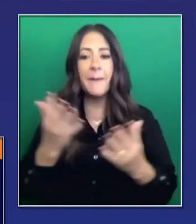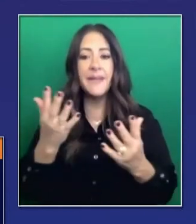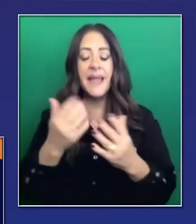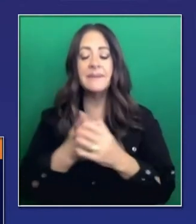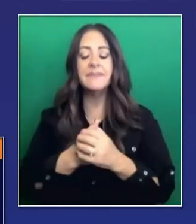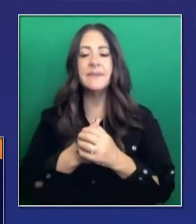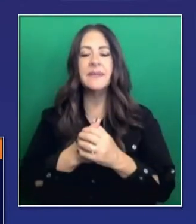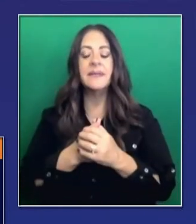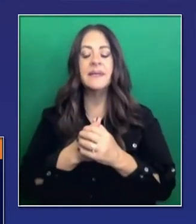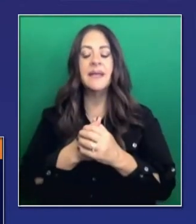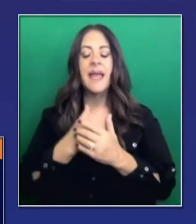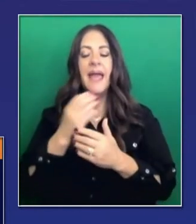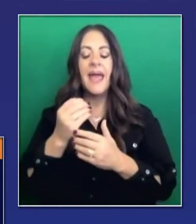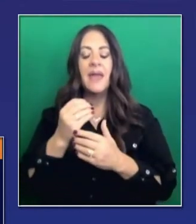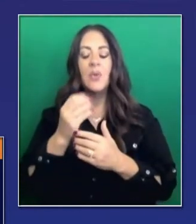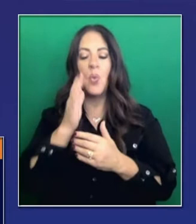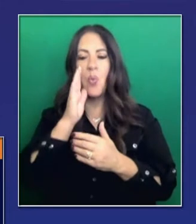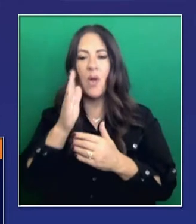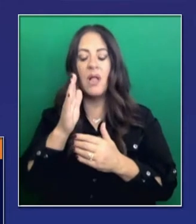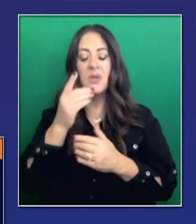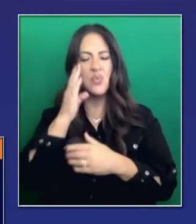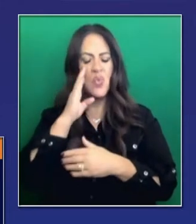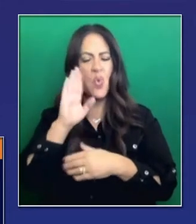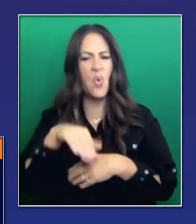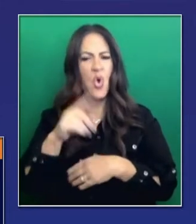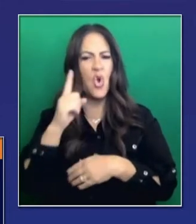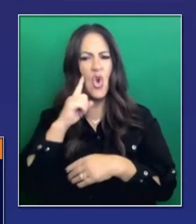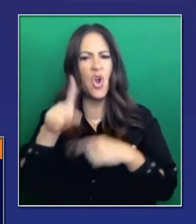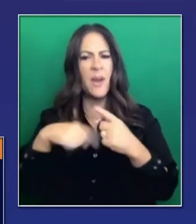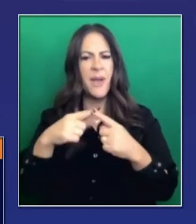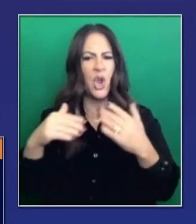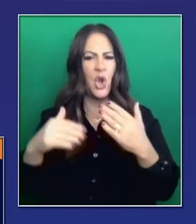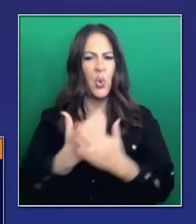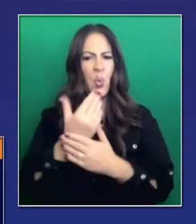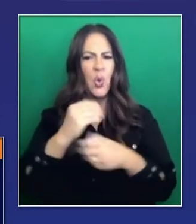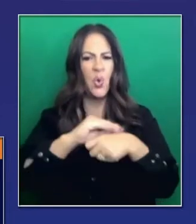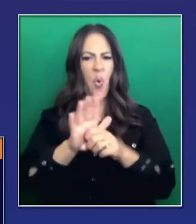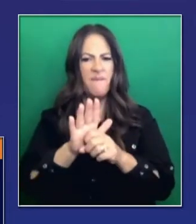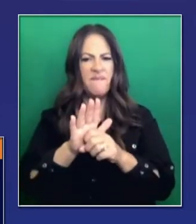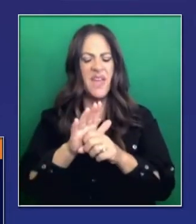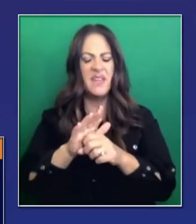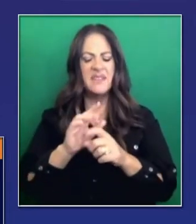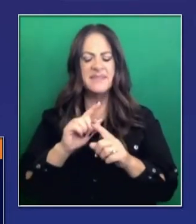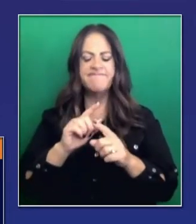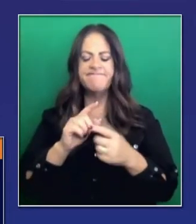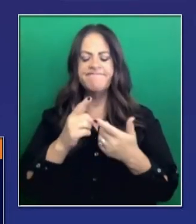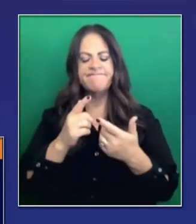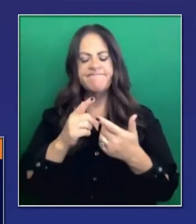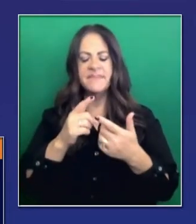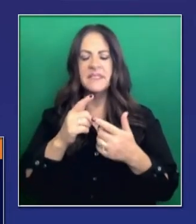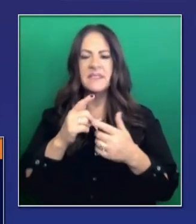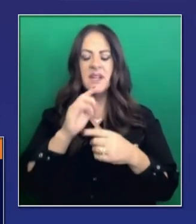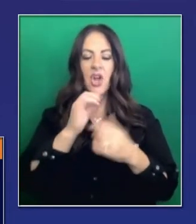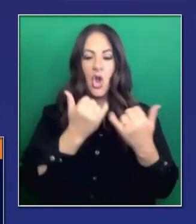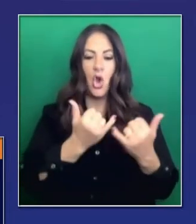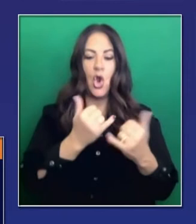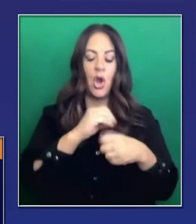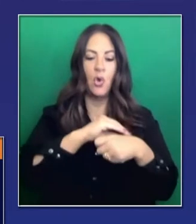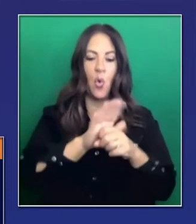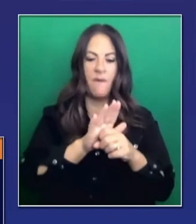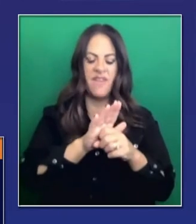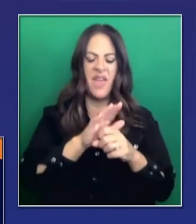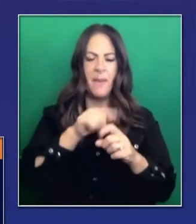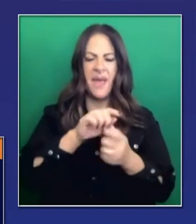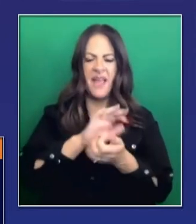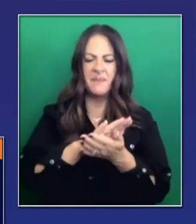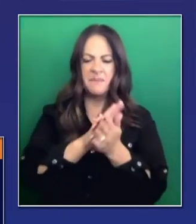sus preguntas. Algunos seguramente están interesados de esta nueva cepa que se ha visto en el Reino Unido de